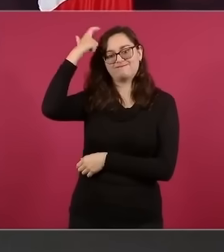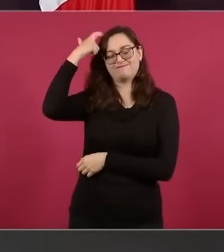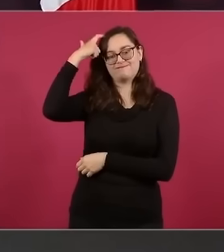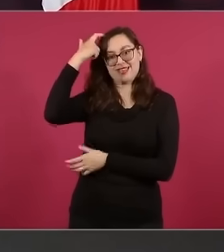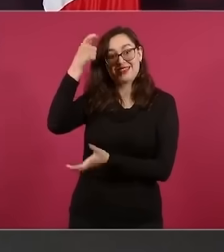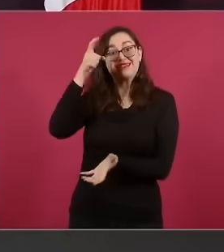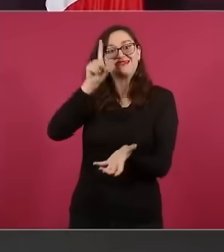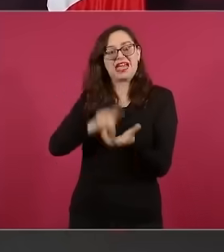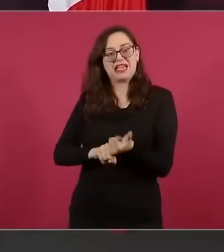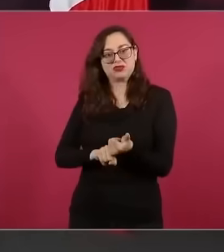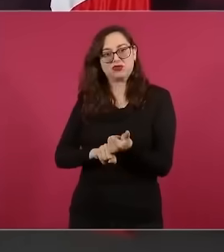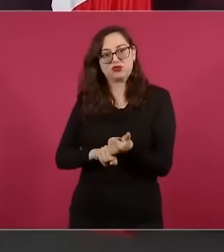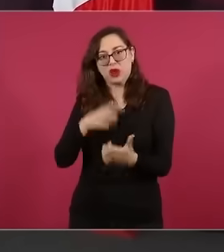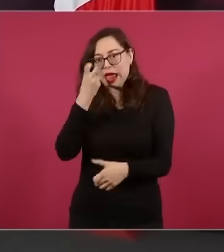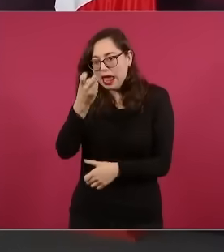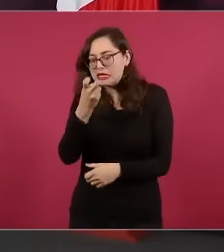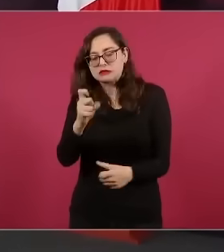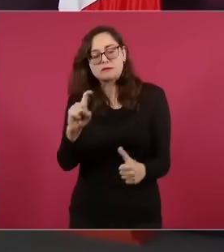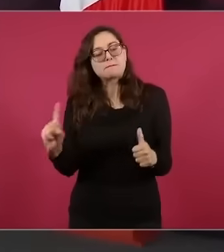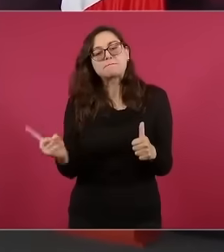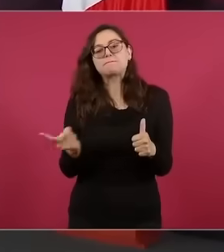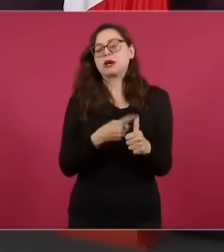labor de